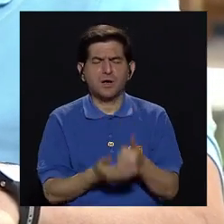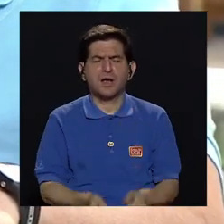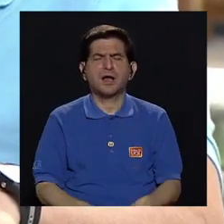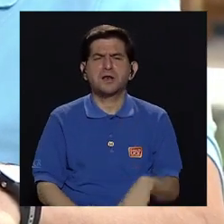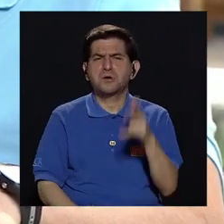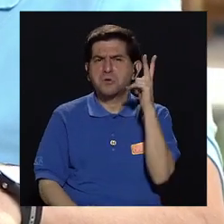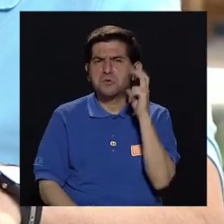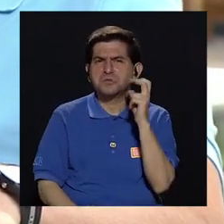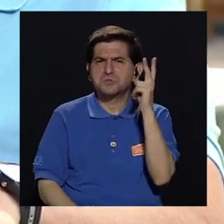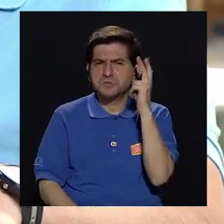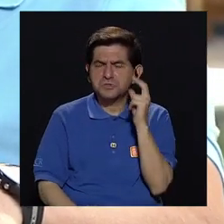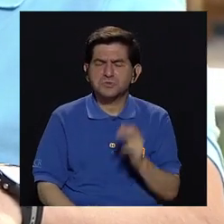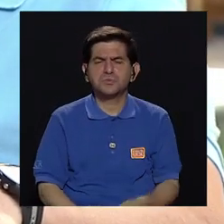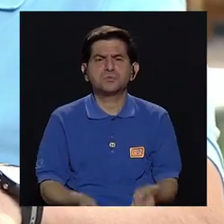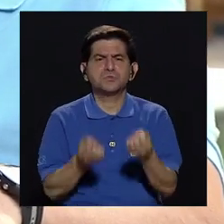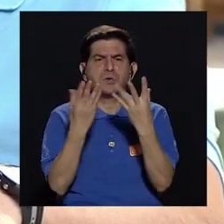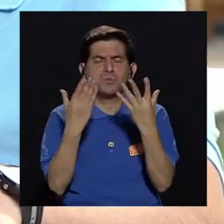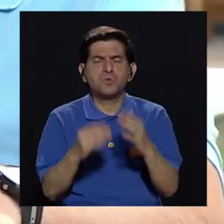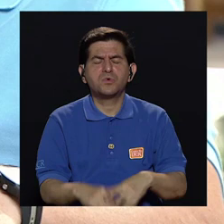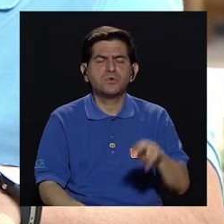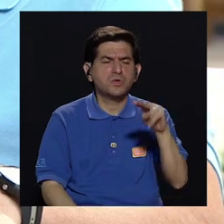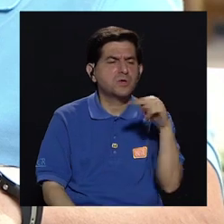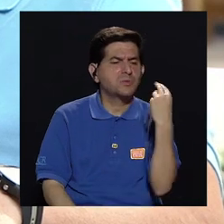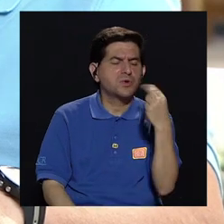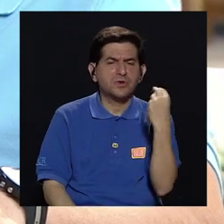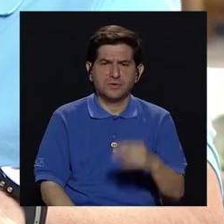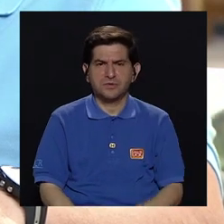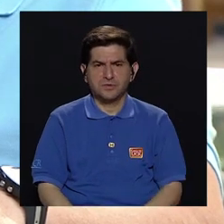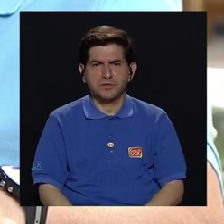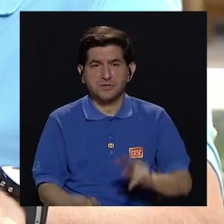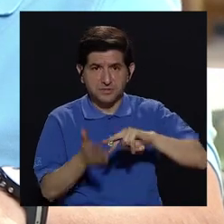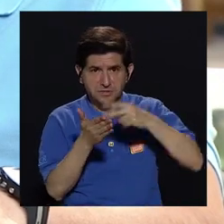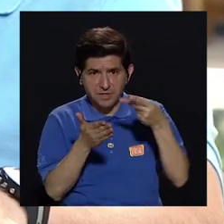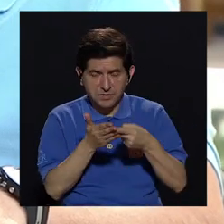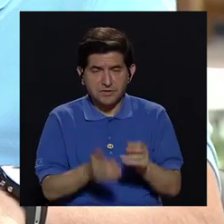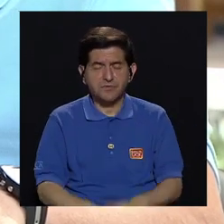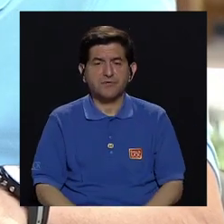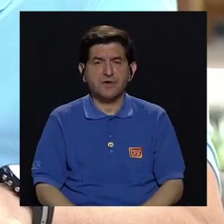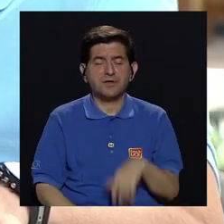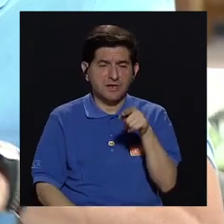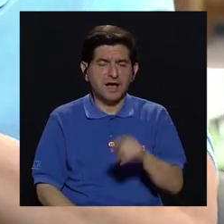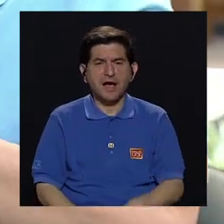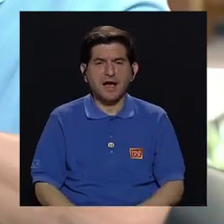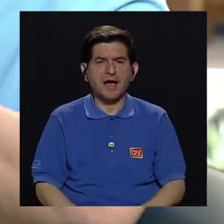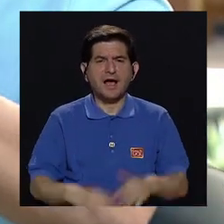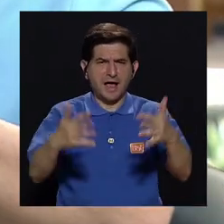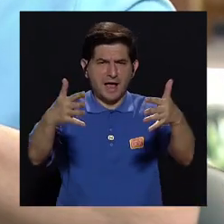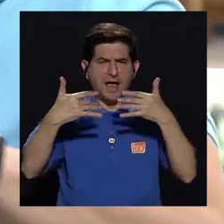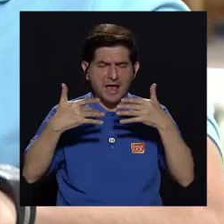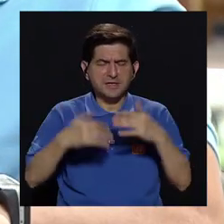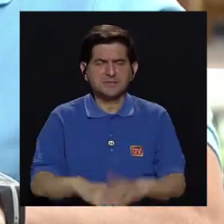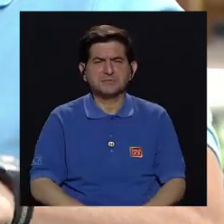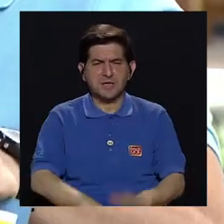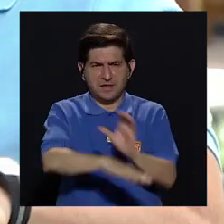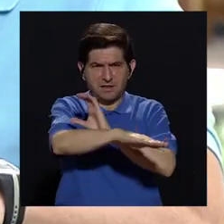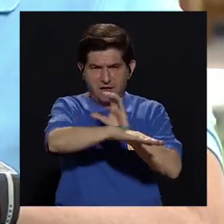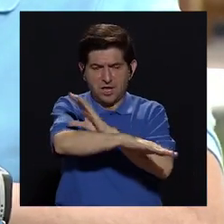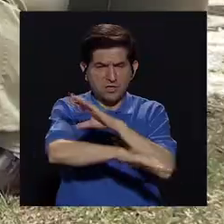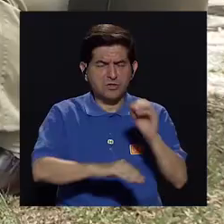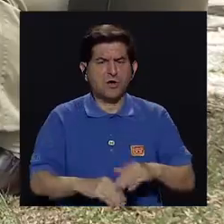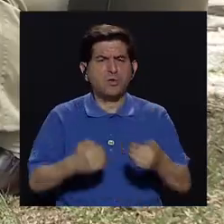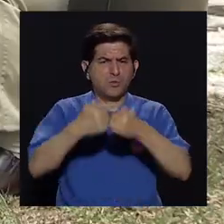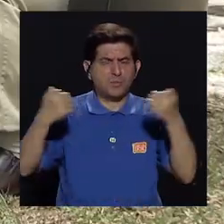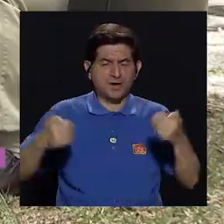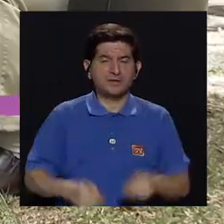muchos escuchan en las noticias sobre lo que es la digitalización de los expedientes, ¿o es otra situación